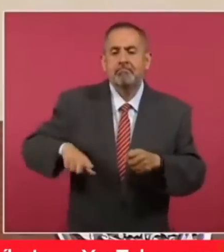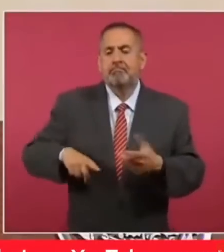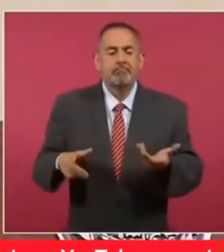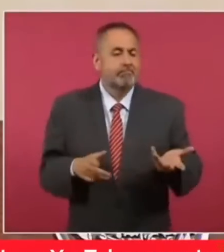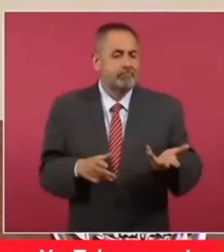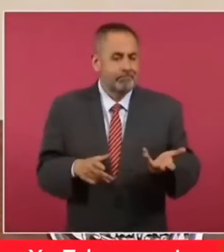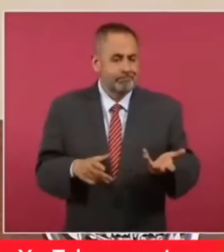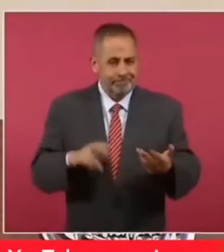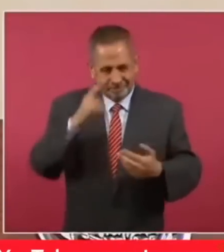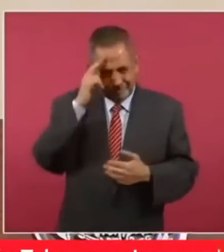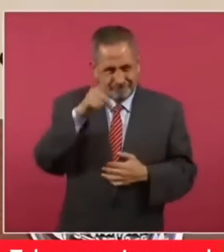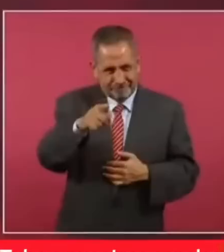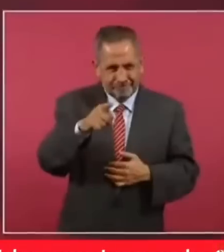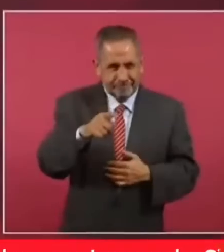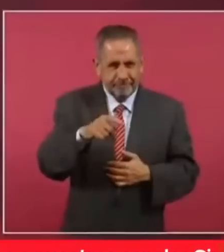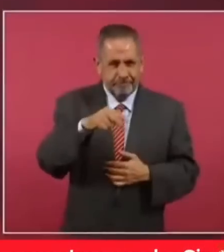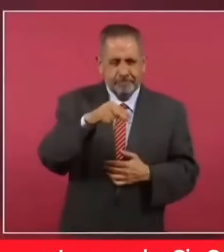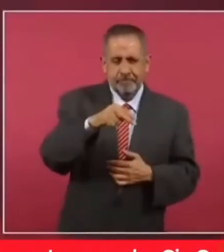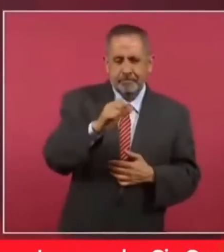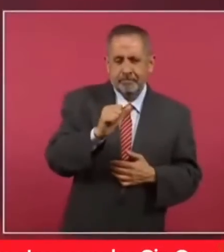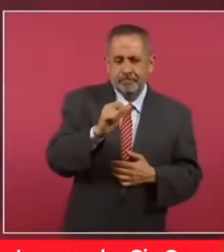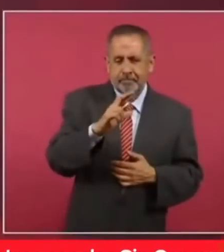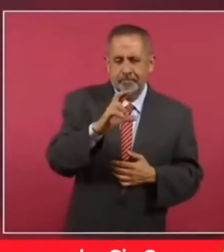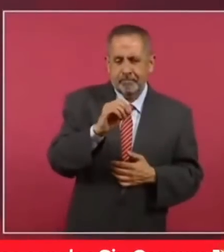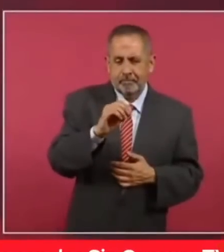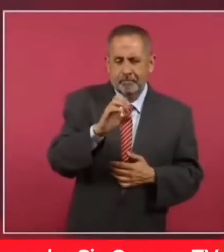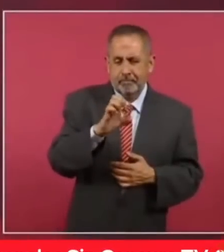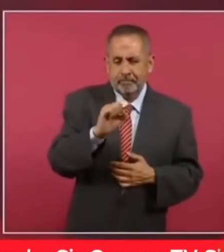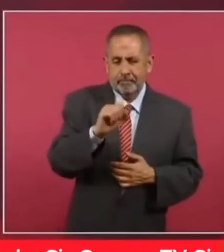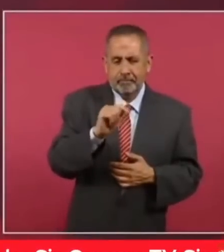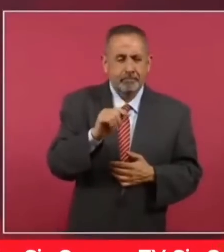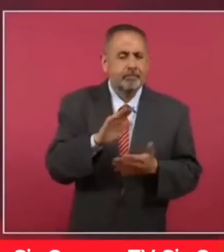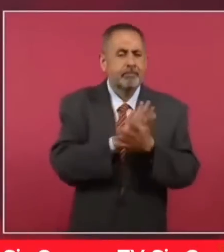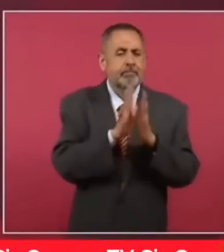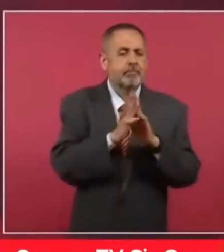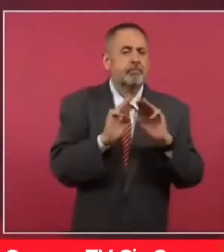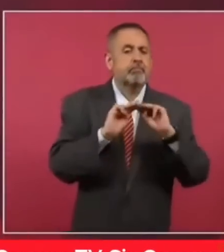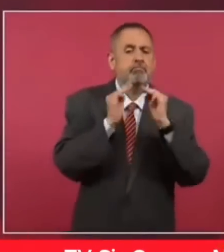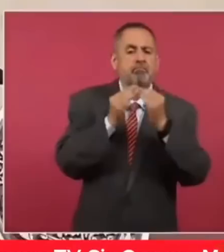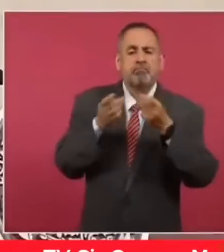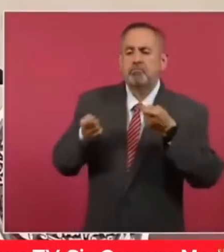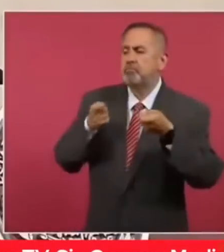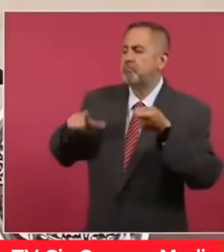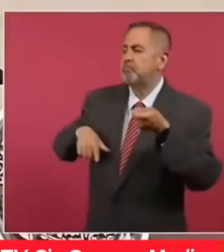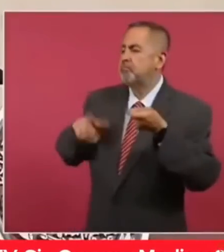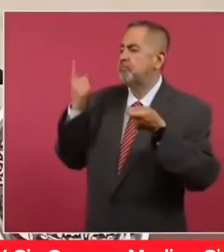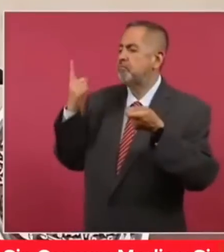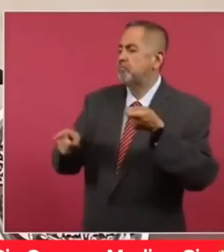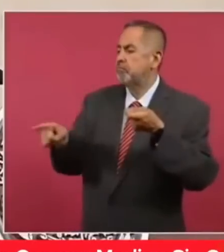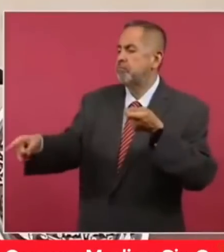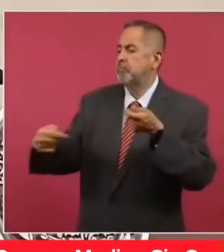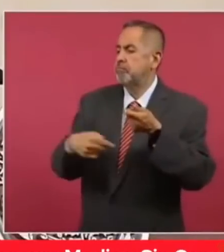porque había una especie de narcoestado. Eso ya no sucede,